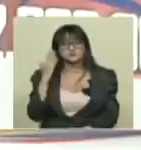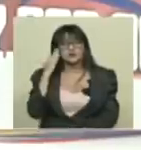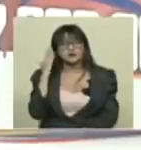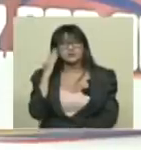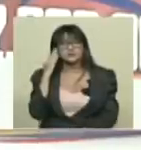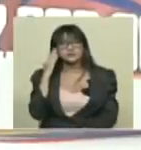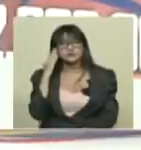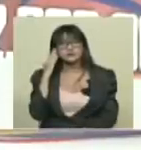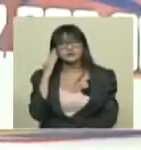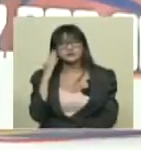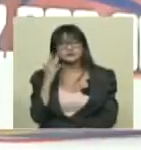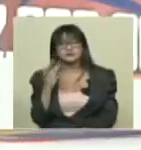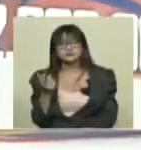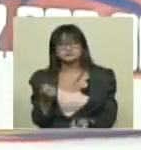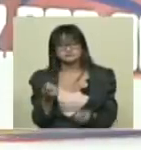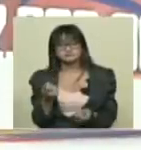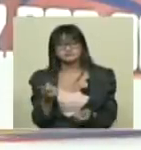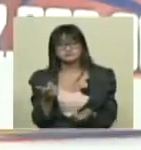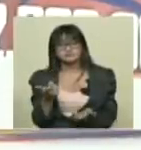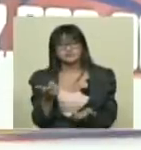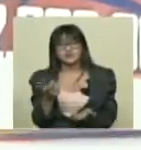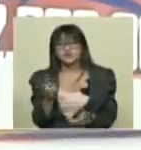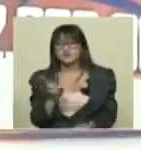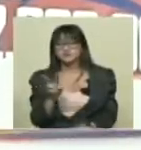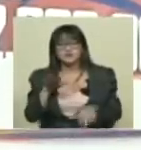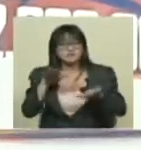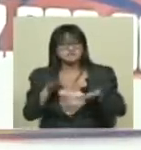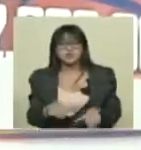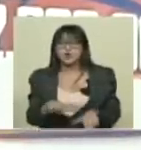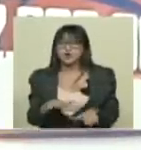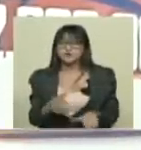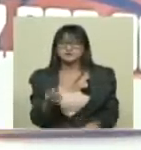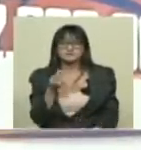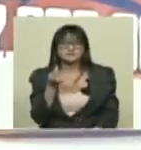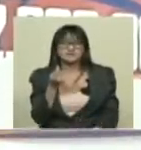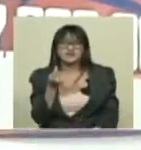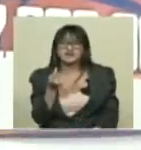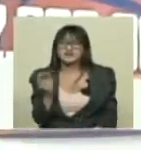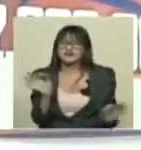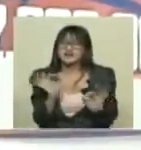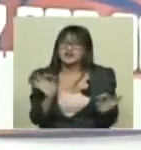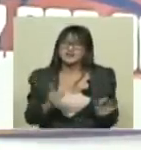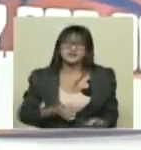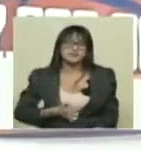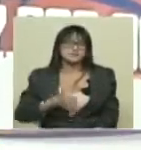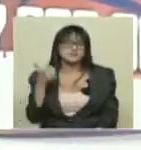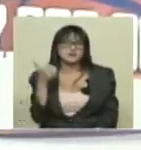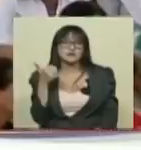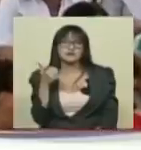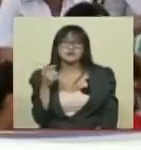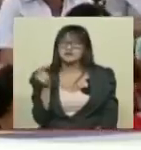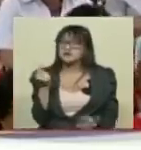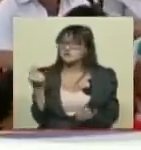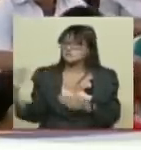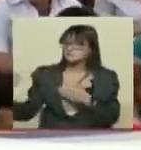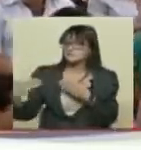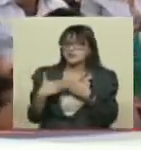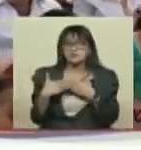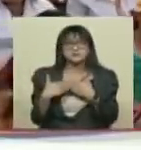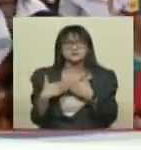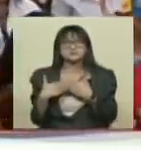les pasará la cuenta y a Venezuela no la detiene ni la detendrá nada. Ni sanciones,